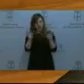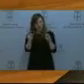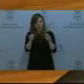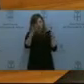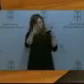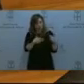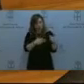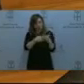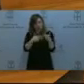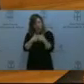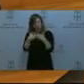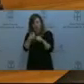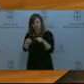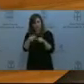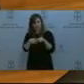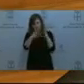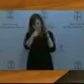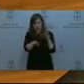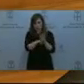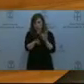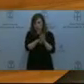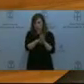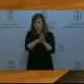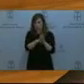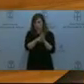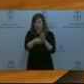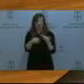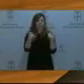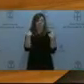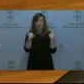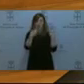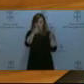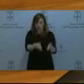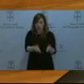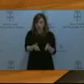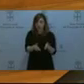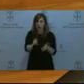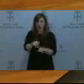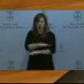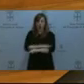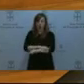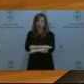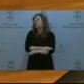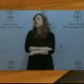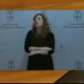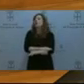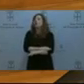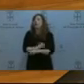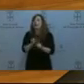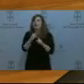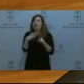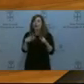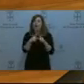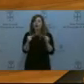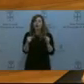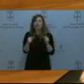siguen dependiendo muchas cosas. Por cierto, de ustedes depende que haya un gobierno del partido de Foro Asturias, muy